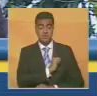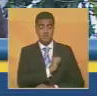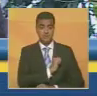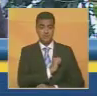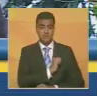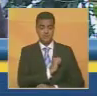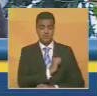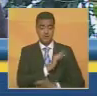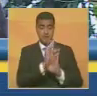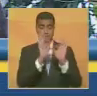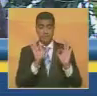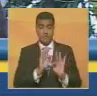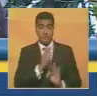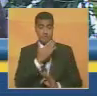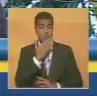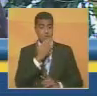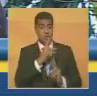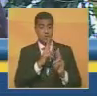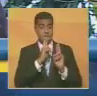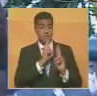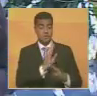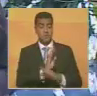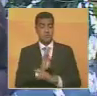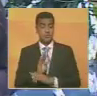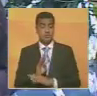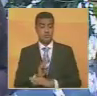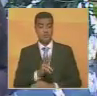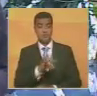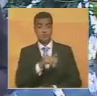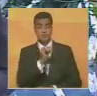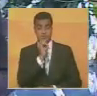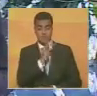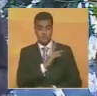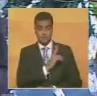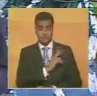Es la manera de darle una mejor respuesta en materia de seguridad. Victoria Joseph, Noticiero Venevisión.